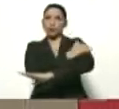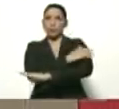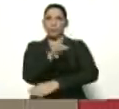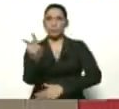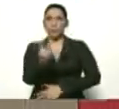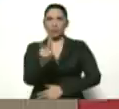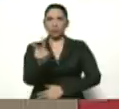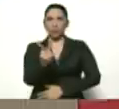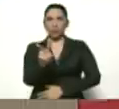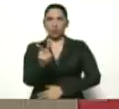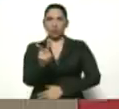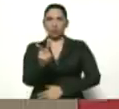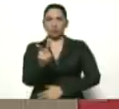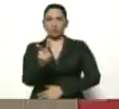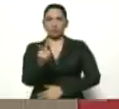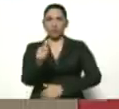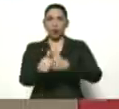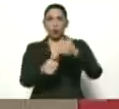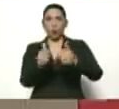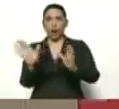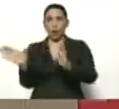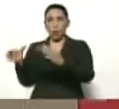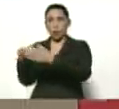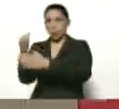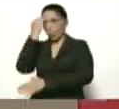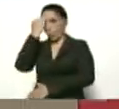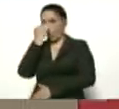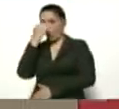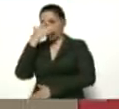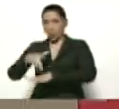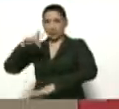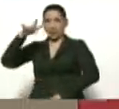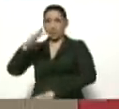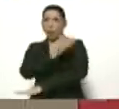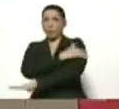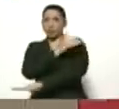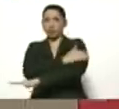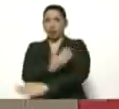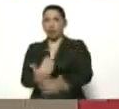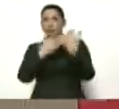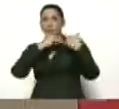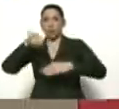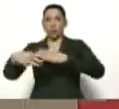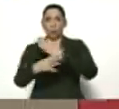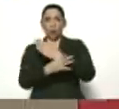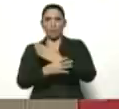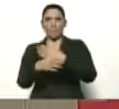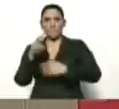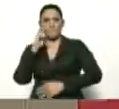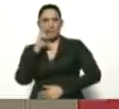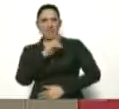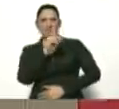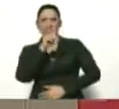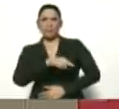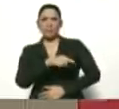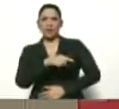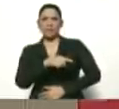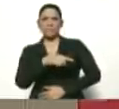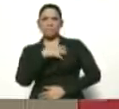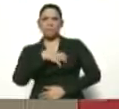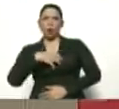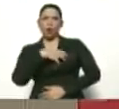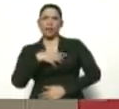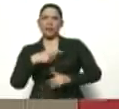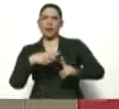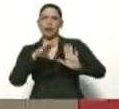a los que este grupo de extrema derecha encabezada por mancuello veía como un estorbo por el cumplimiento de